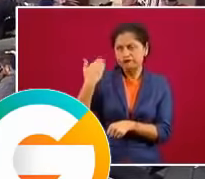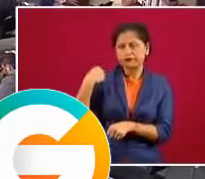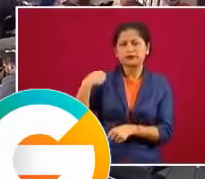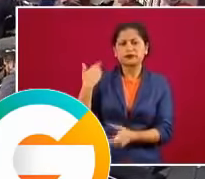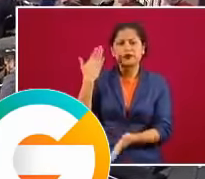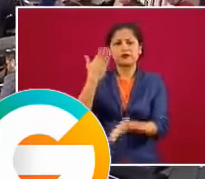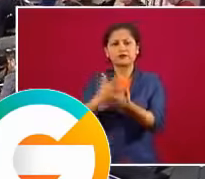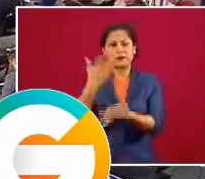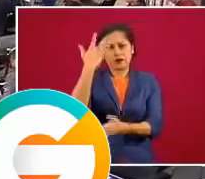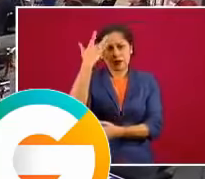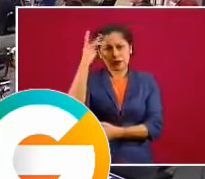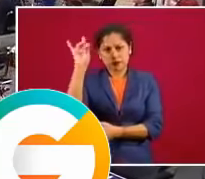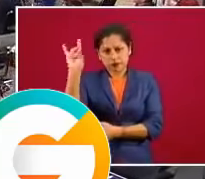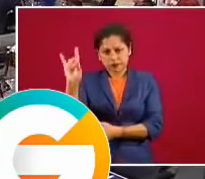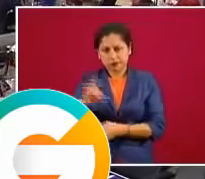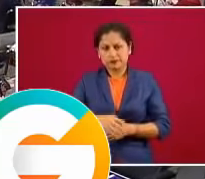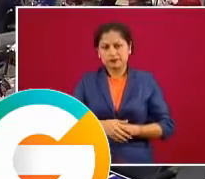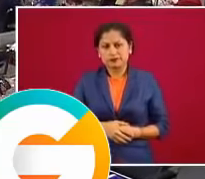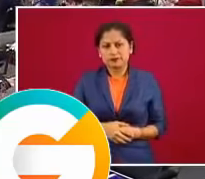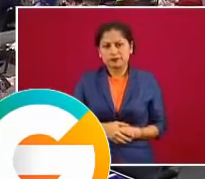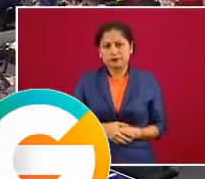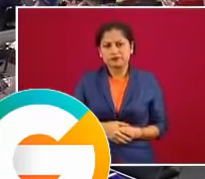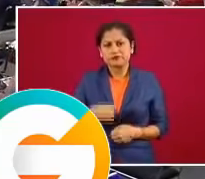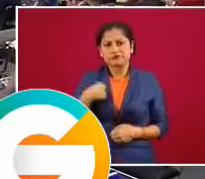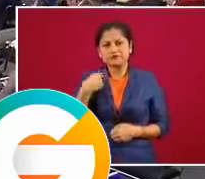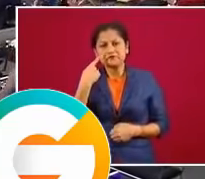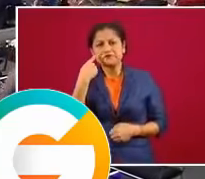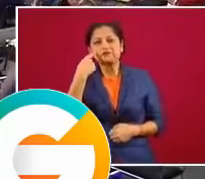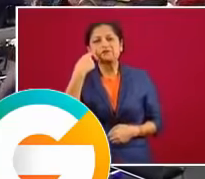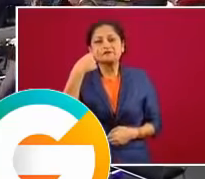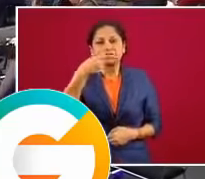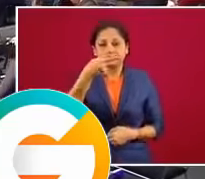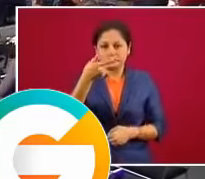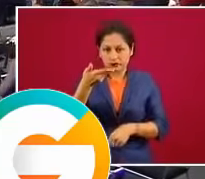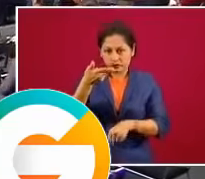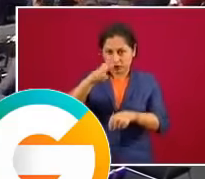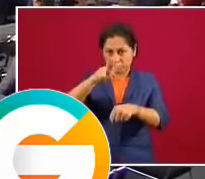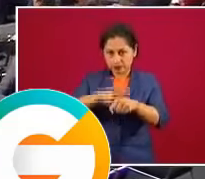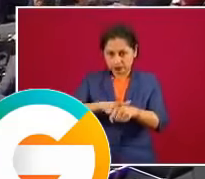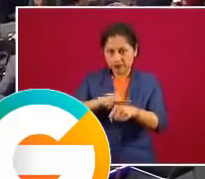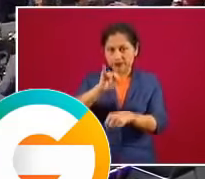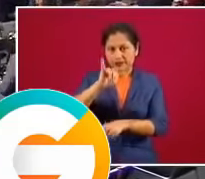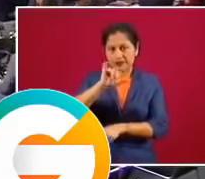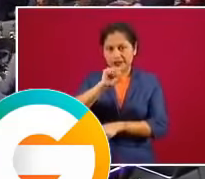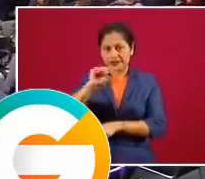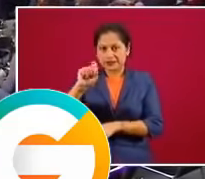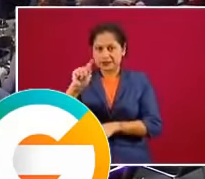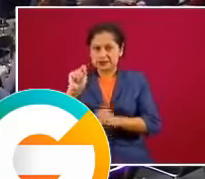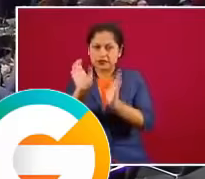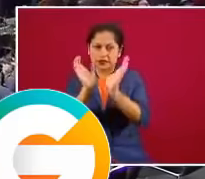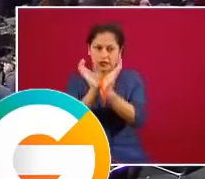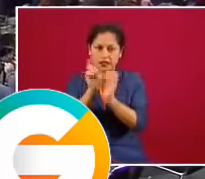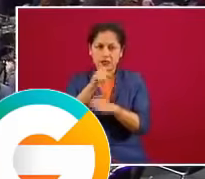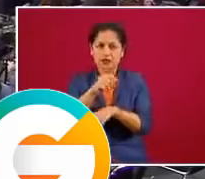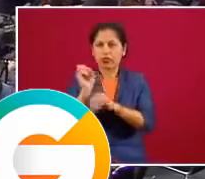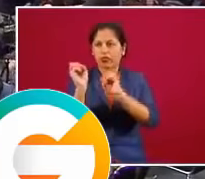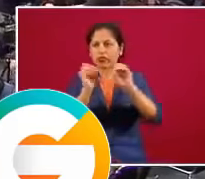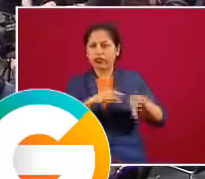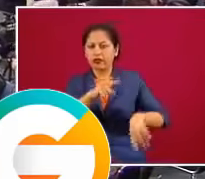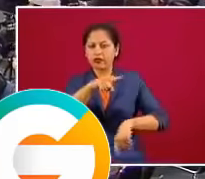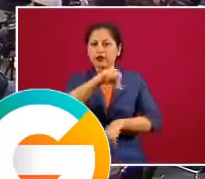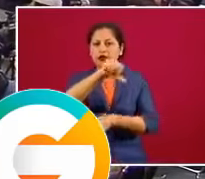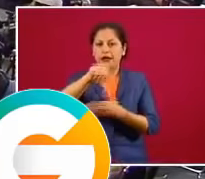Cuernavaca a ver un hospital abandonado del ISSSTE, en el centro de